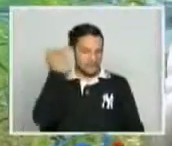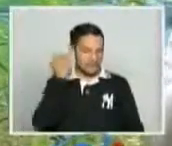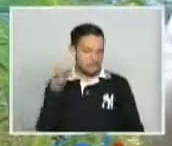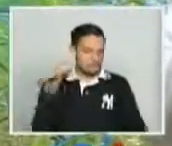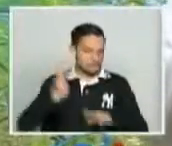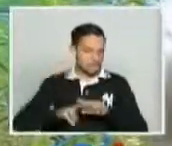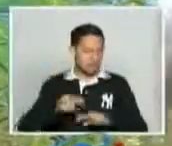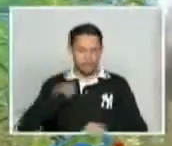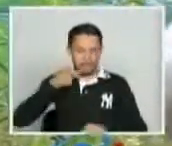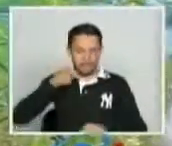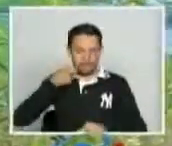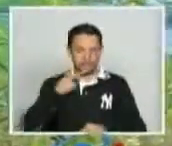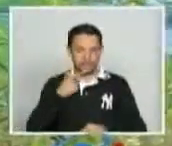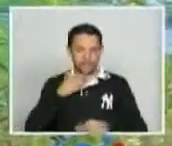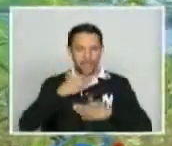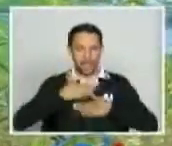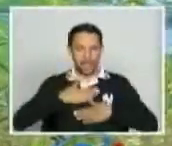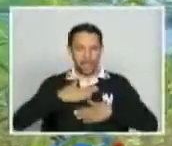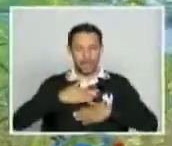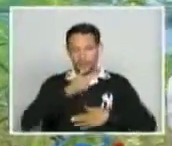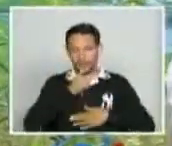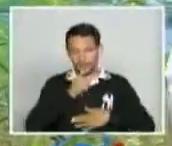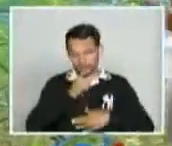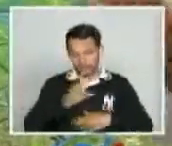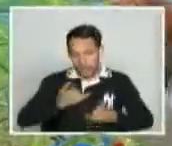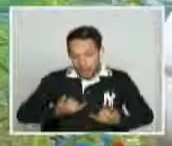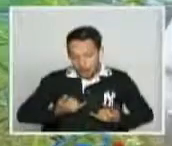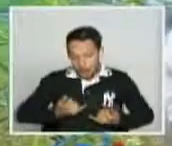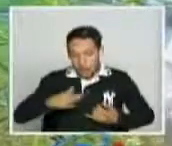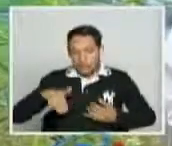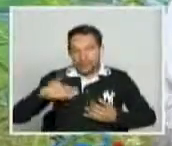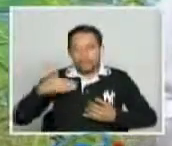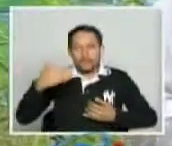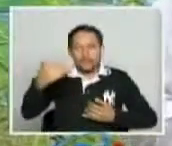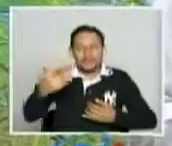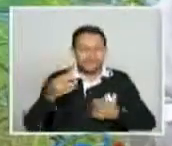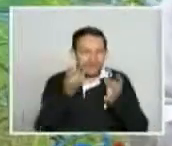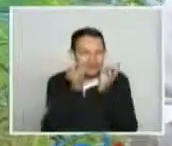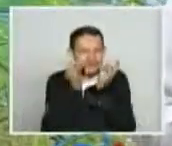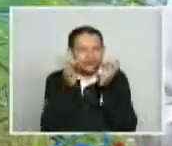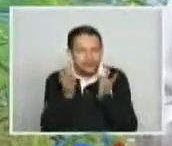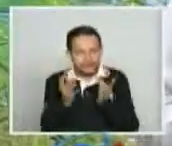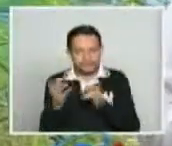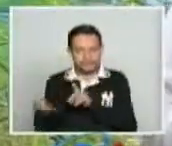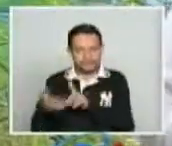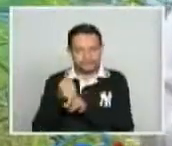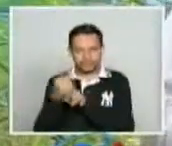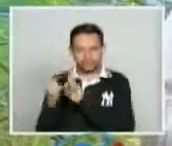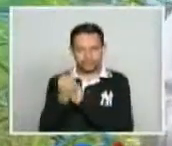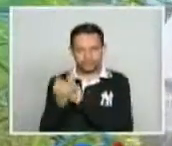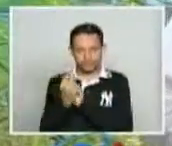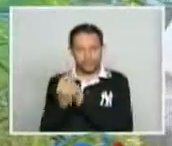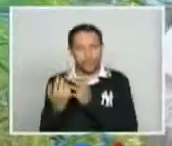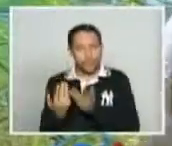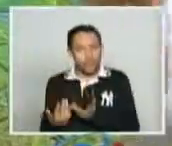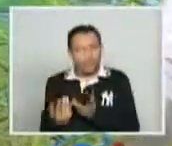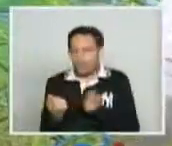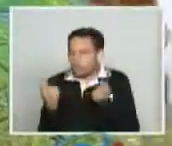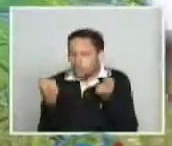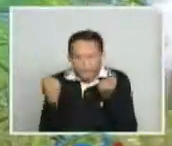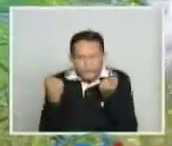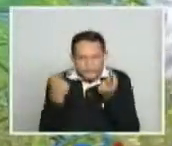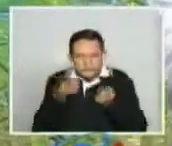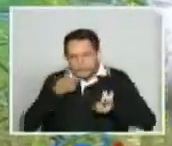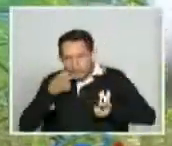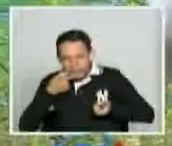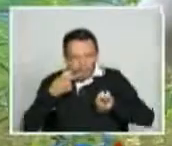es tapar la enfermedad. Y entonces ya uno se confunde, uno dirá, y en la consulta uno que entonces cómo será, por qué, pero es que está tomando